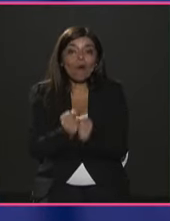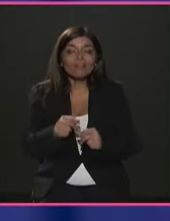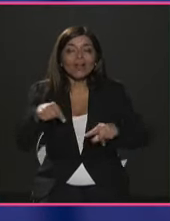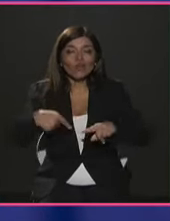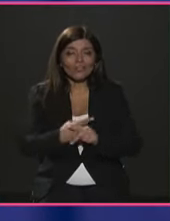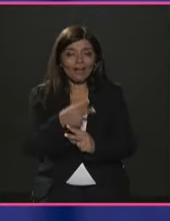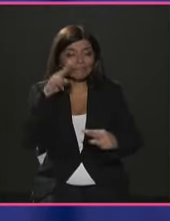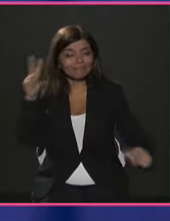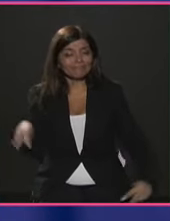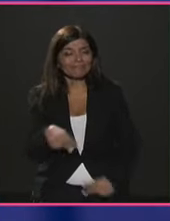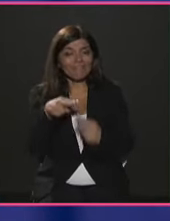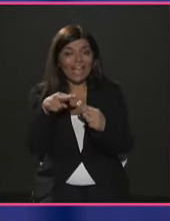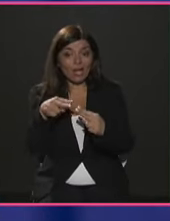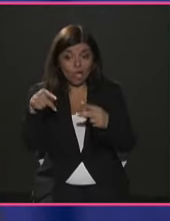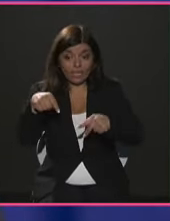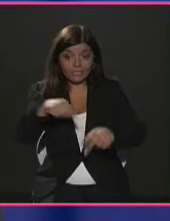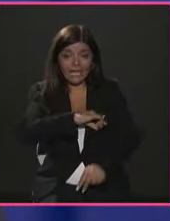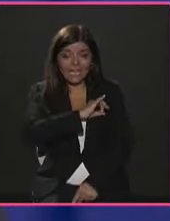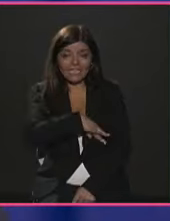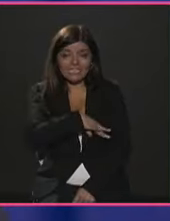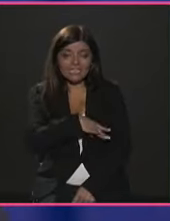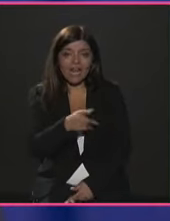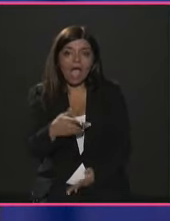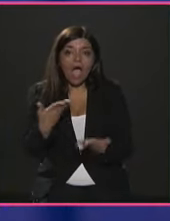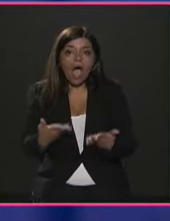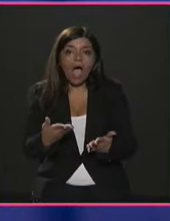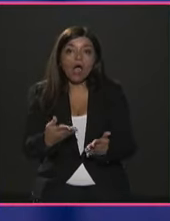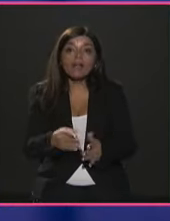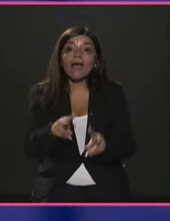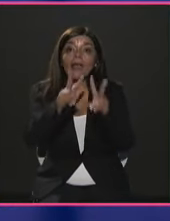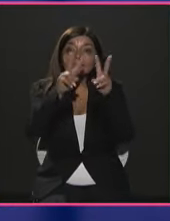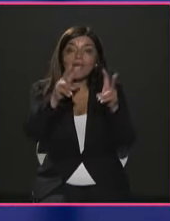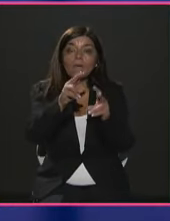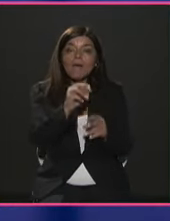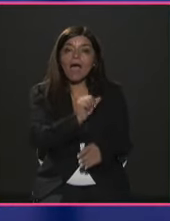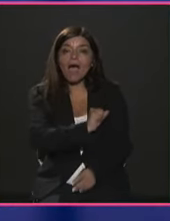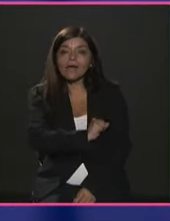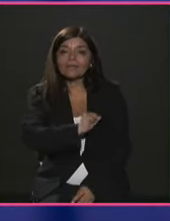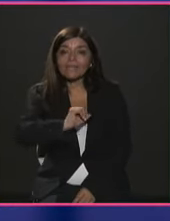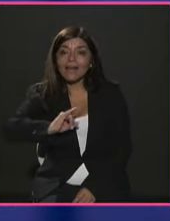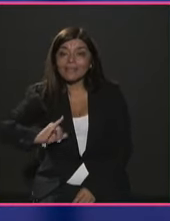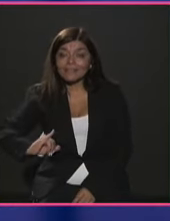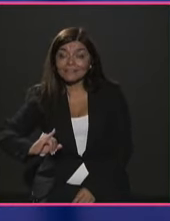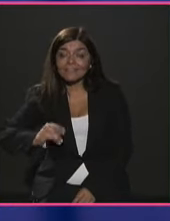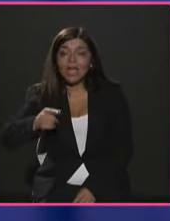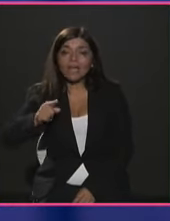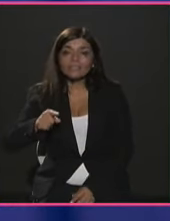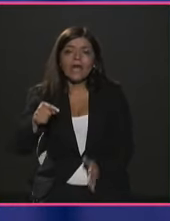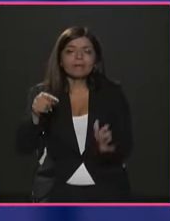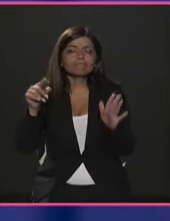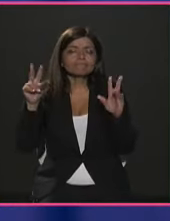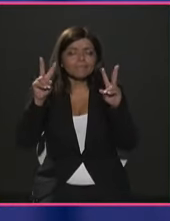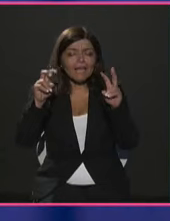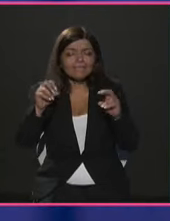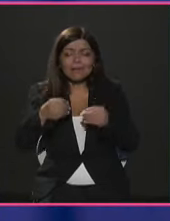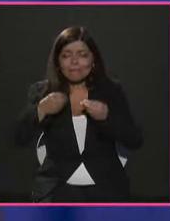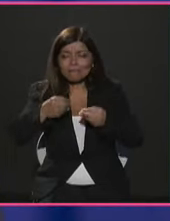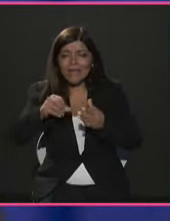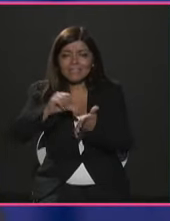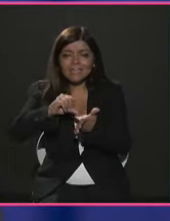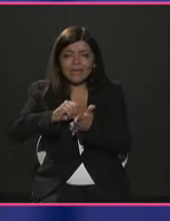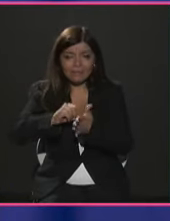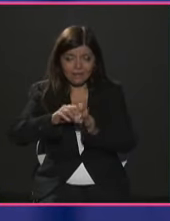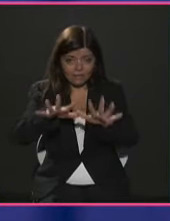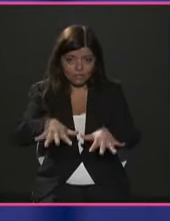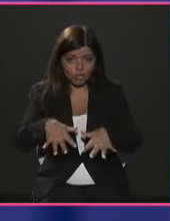nuevo visitar Chile en un momento en el que la Inteligencia artificial el tema central de este congreso está en todas partes Es una